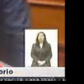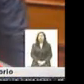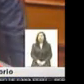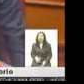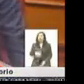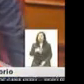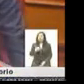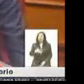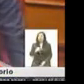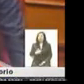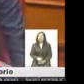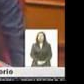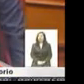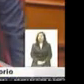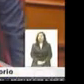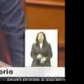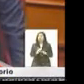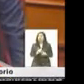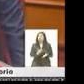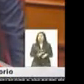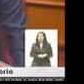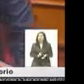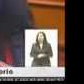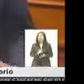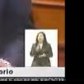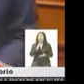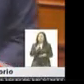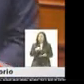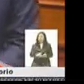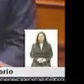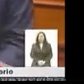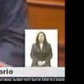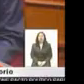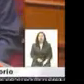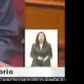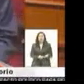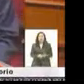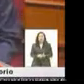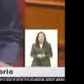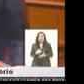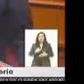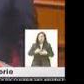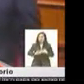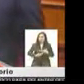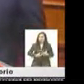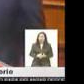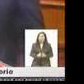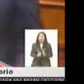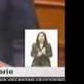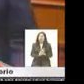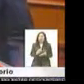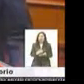En ese sentido, el sector defensa, dentro del cual está comprendida la agencia de compras, continuará aplicando la